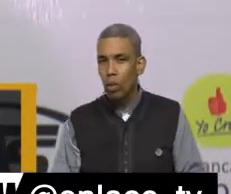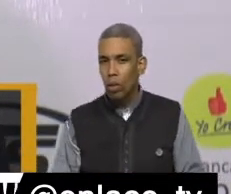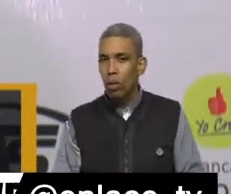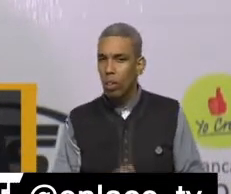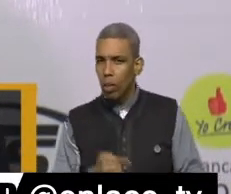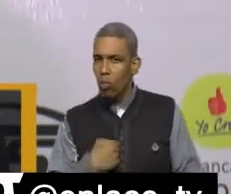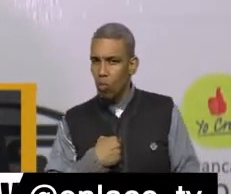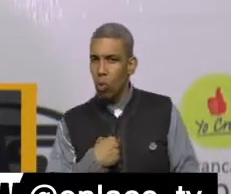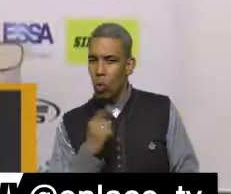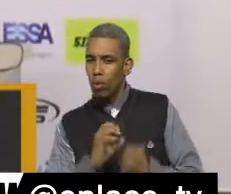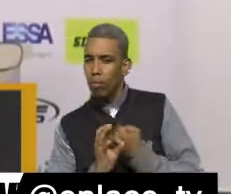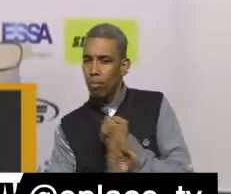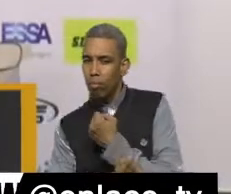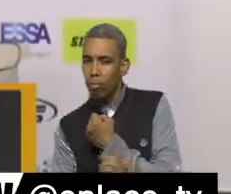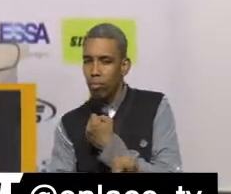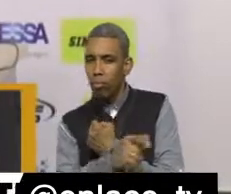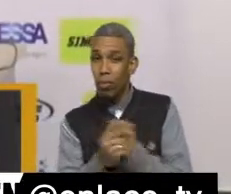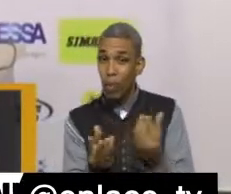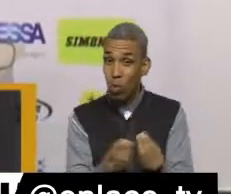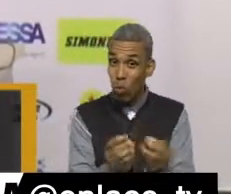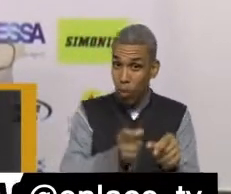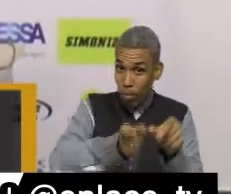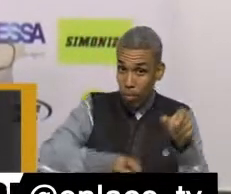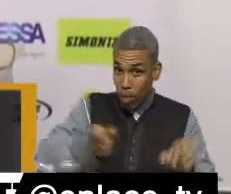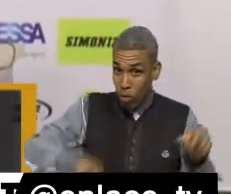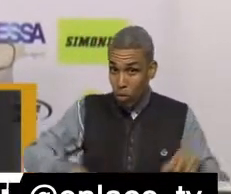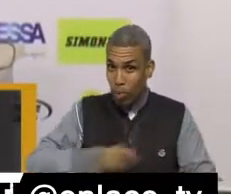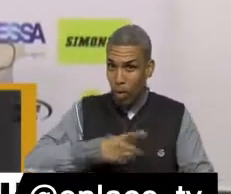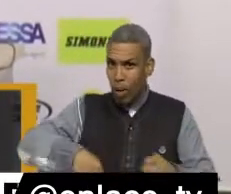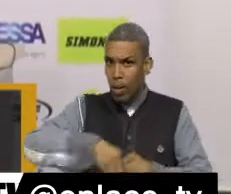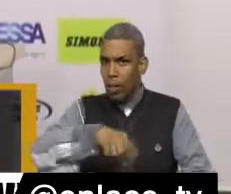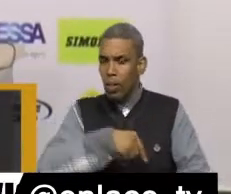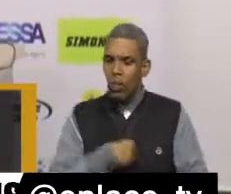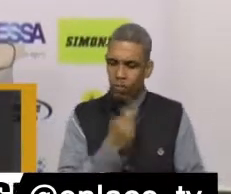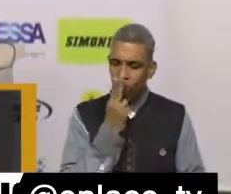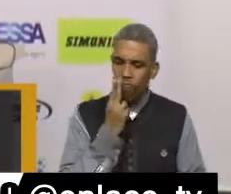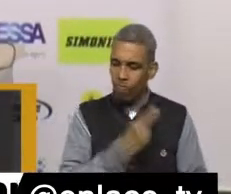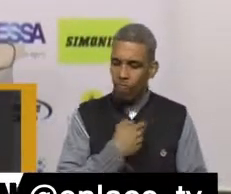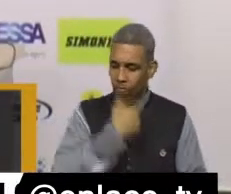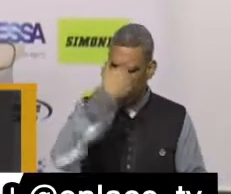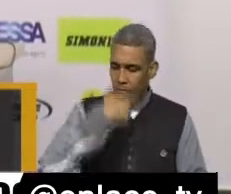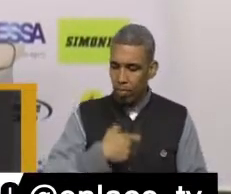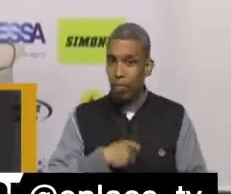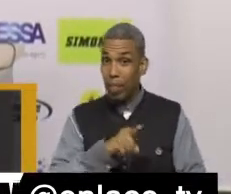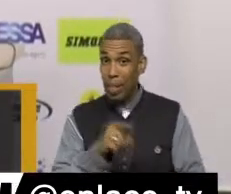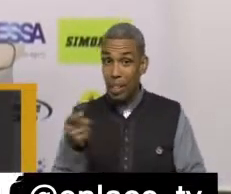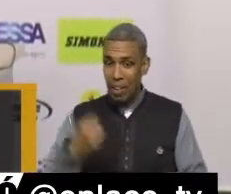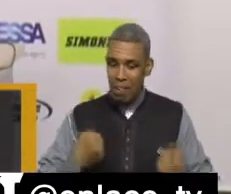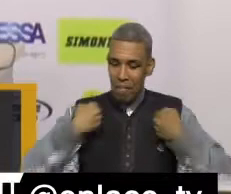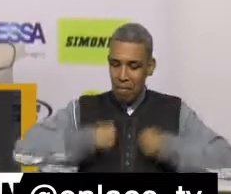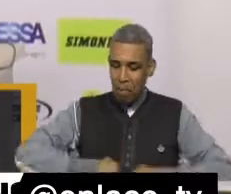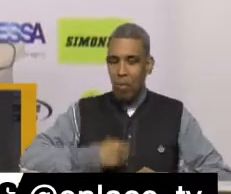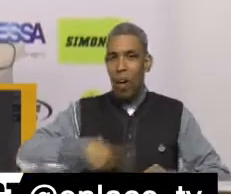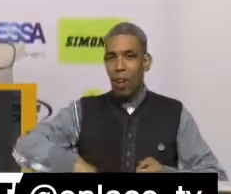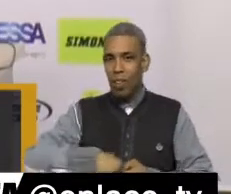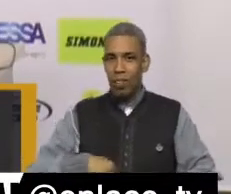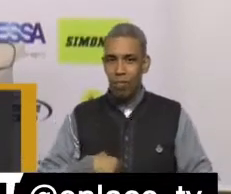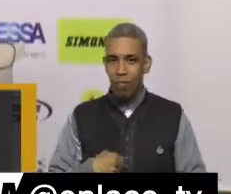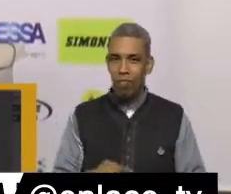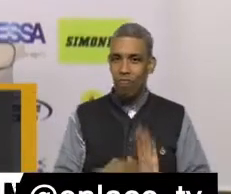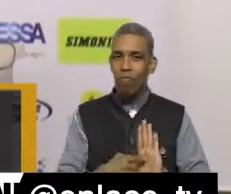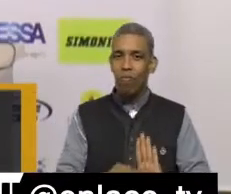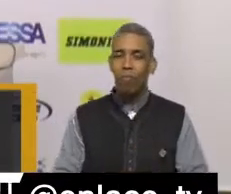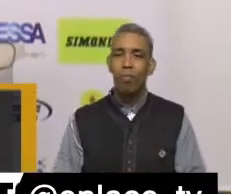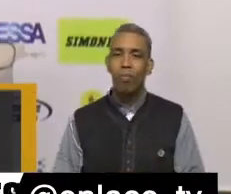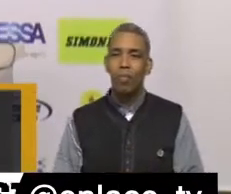están comprometidos con eso. Acompañado de las directivas de la máquina amarilla, Cruz Real recibió la camiseta oficial del equipo que estará dirigiendo para lo